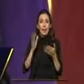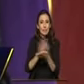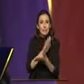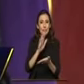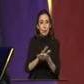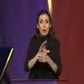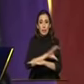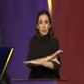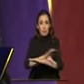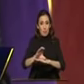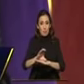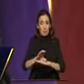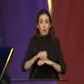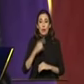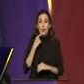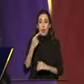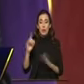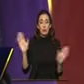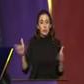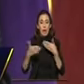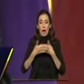rurales.